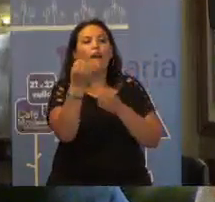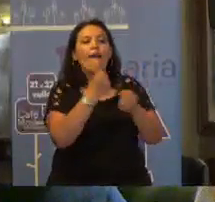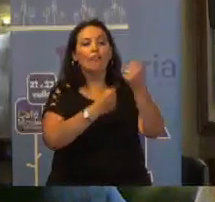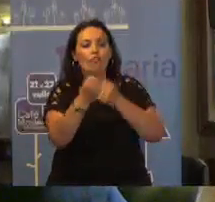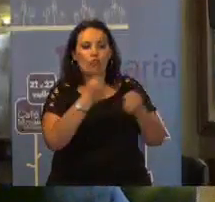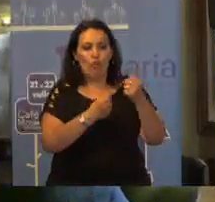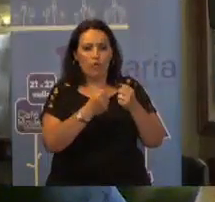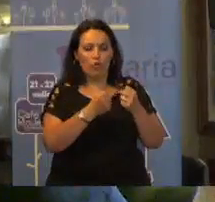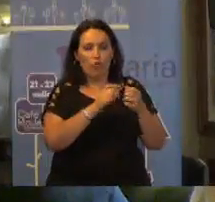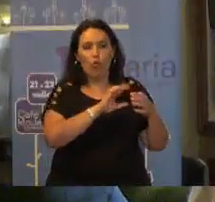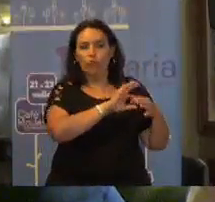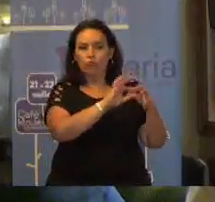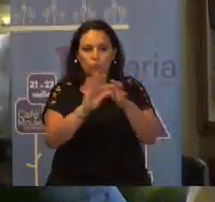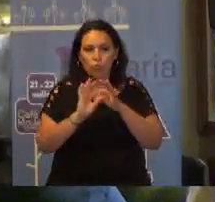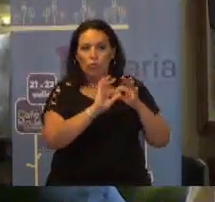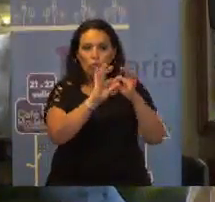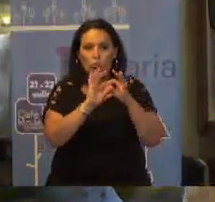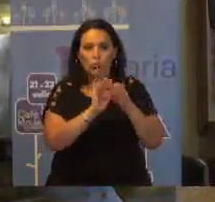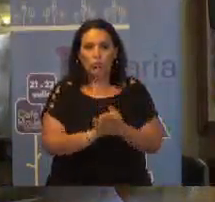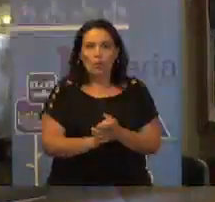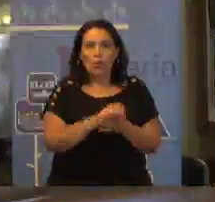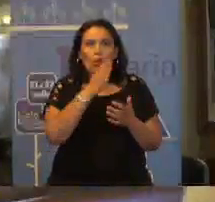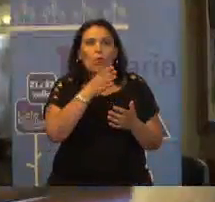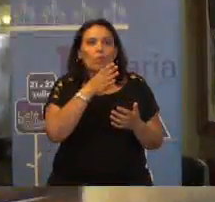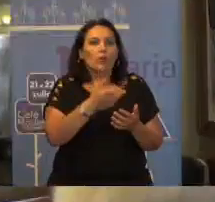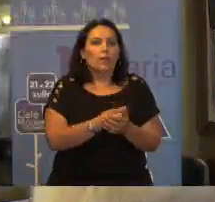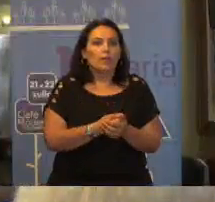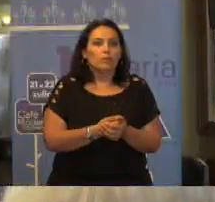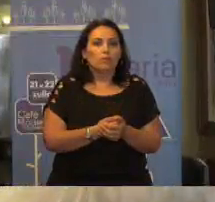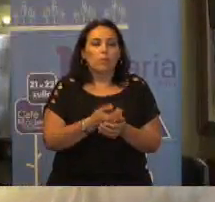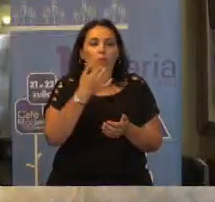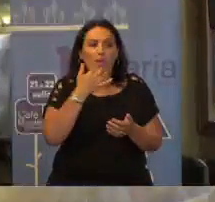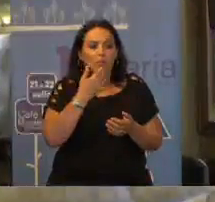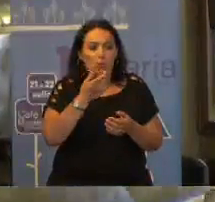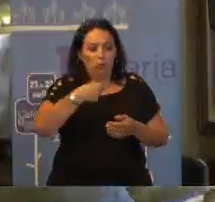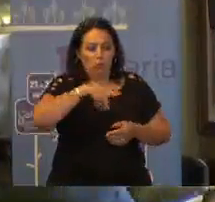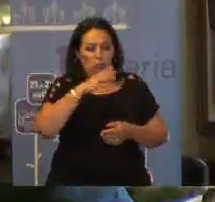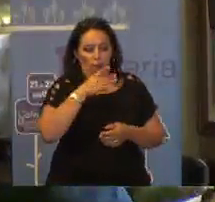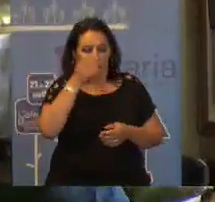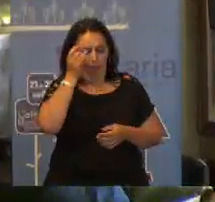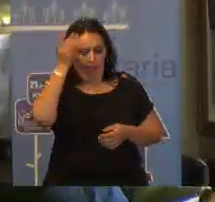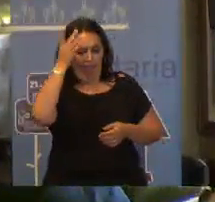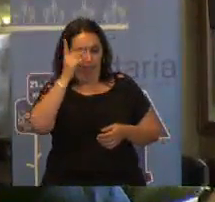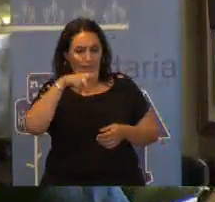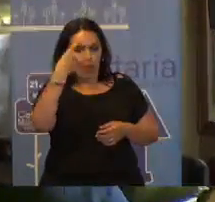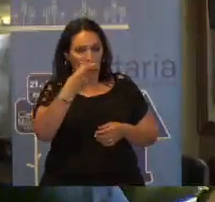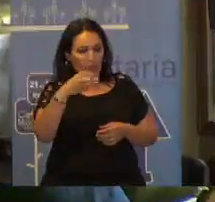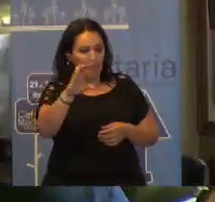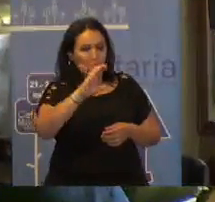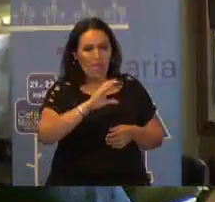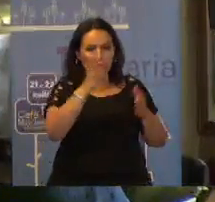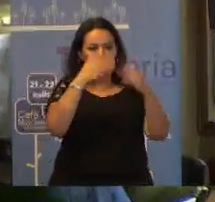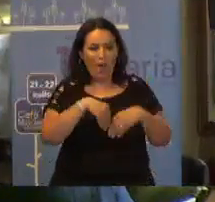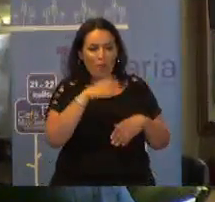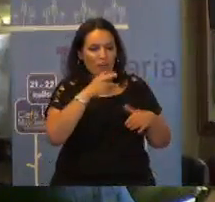e un proxecto fiscal común, porque senón, calquer idea de facer algo o va a ser moi difícil por falta